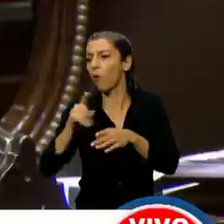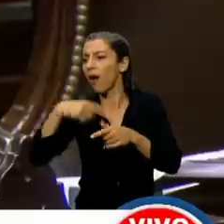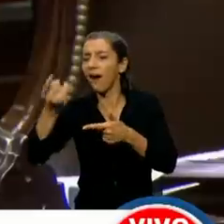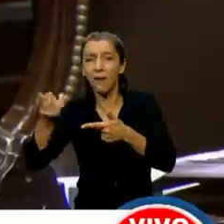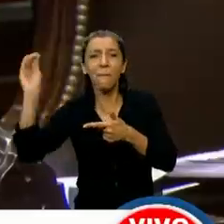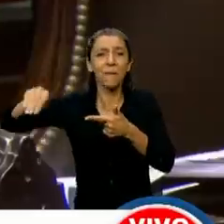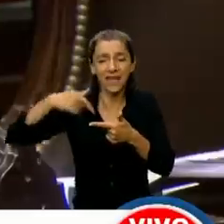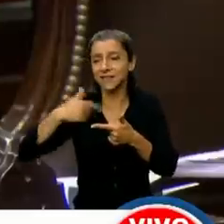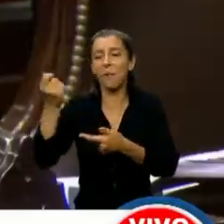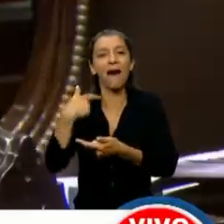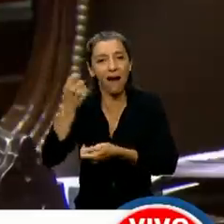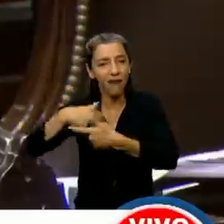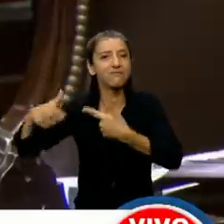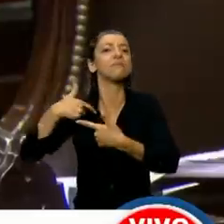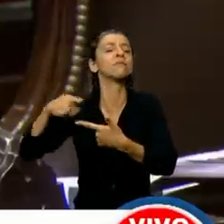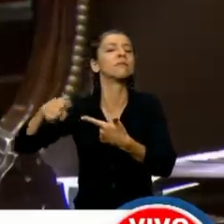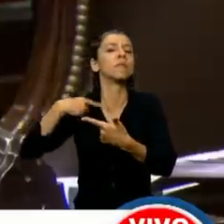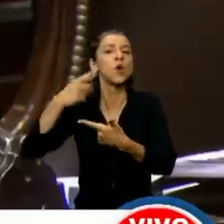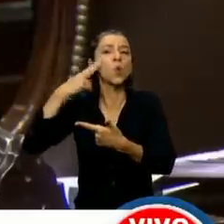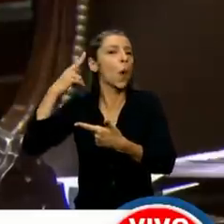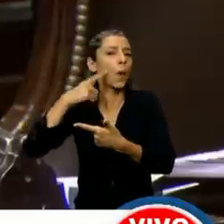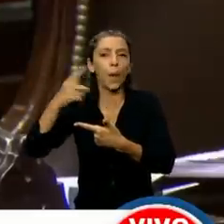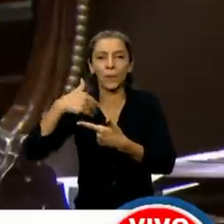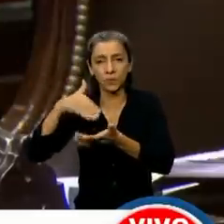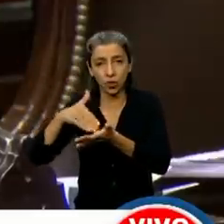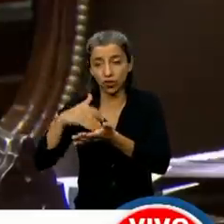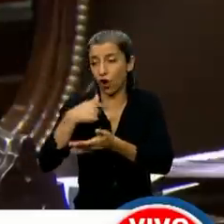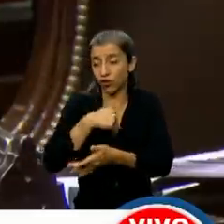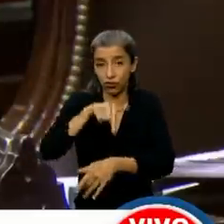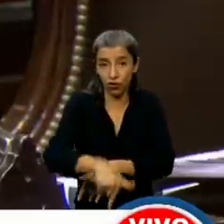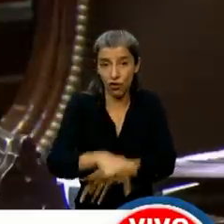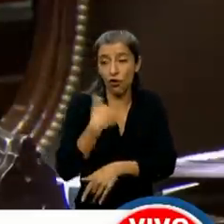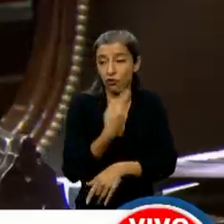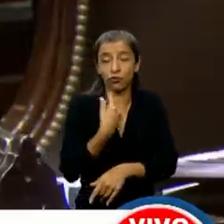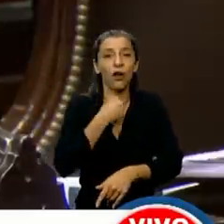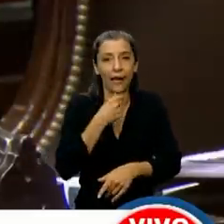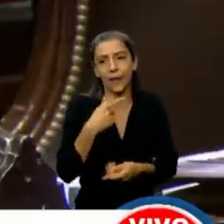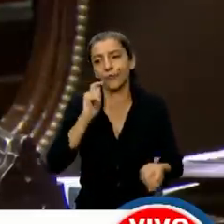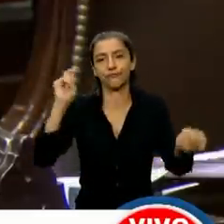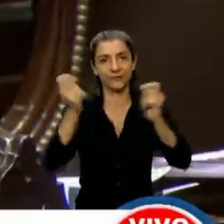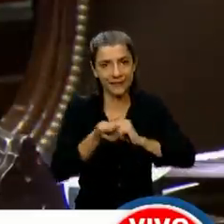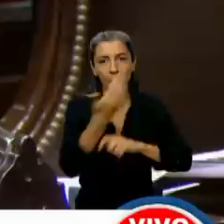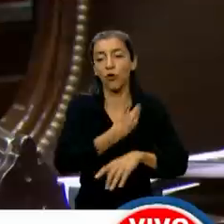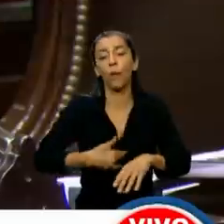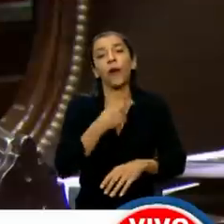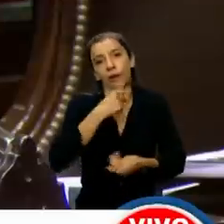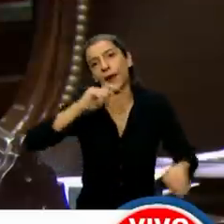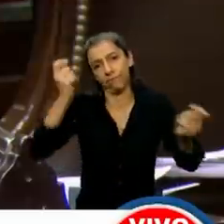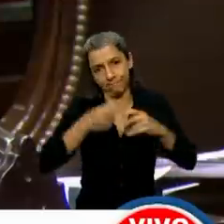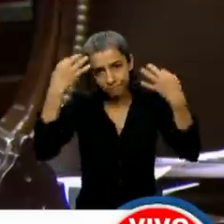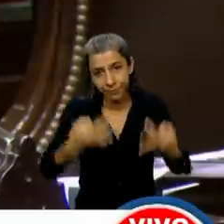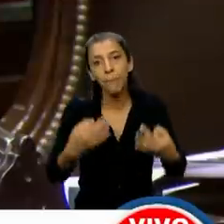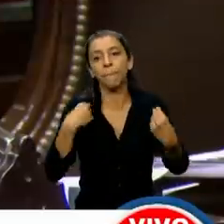hoy para cambiar la voluntad popular porque sentido que se pretende la voluntad del gobierno de poner en valor